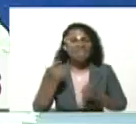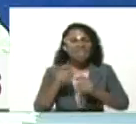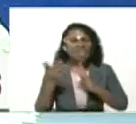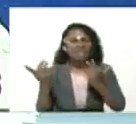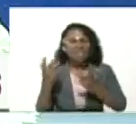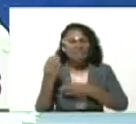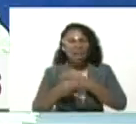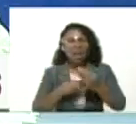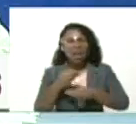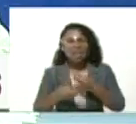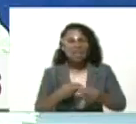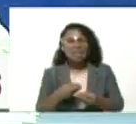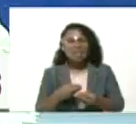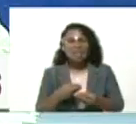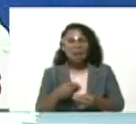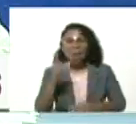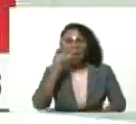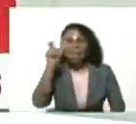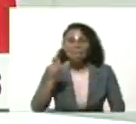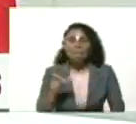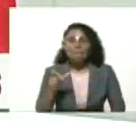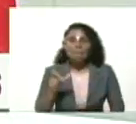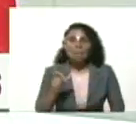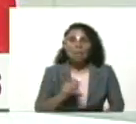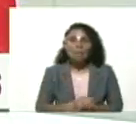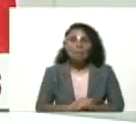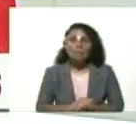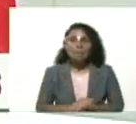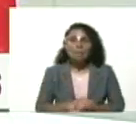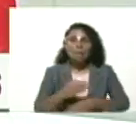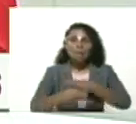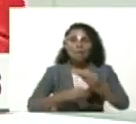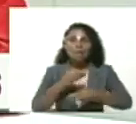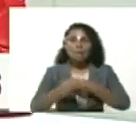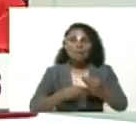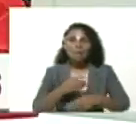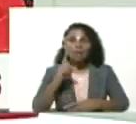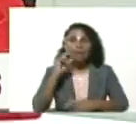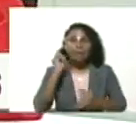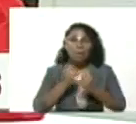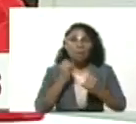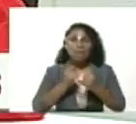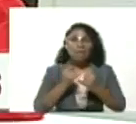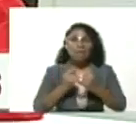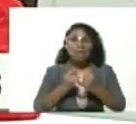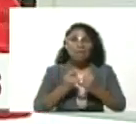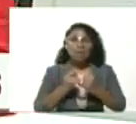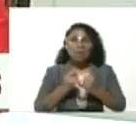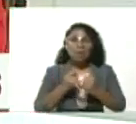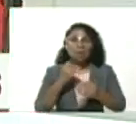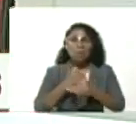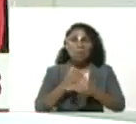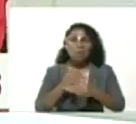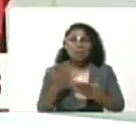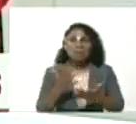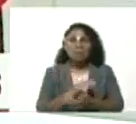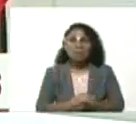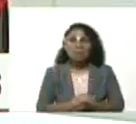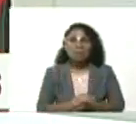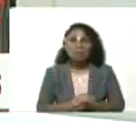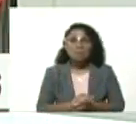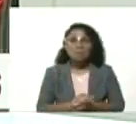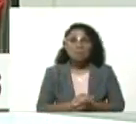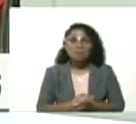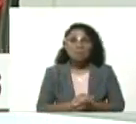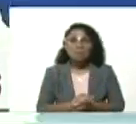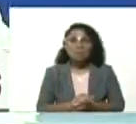coronel José Ramón Ferreira Bastida. Ferreira, ese apellido es portugués. Sí, comandante en jefe, Pereira.